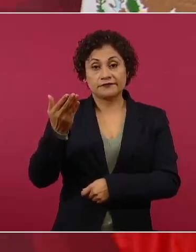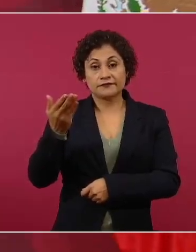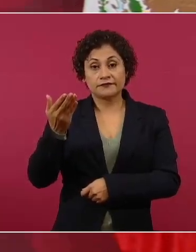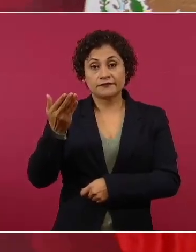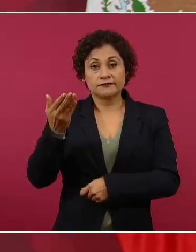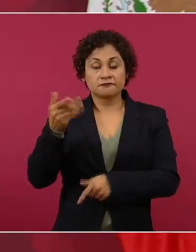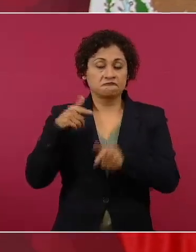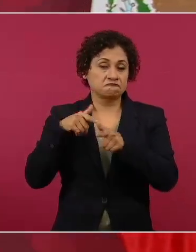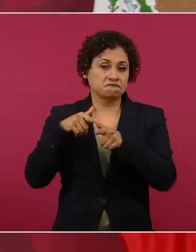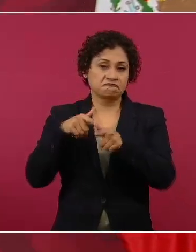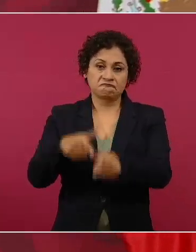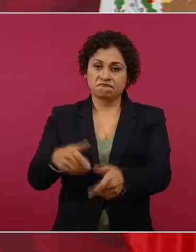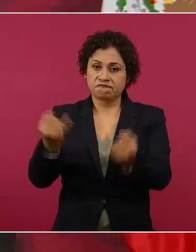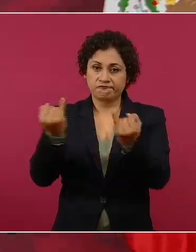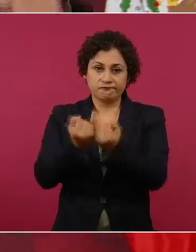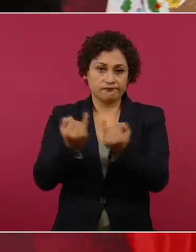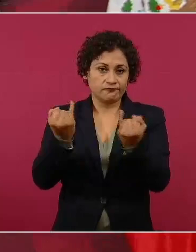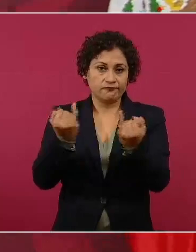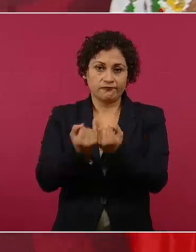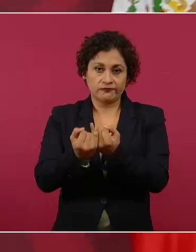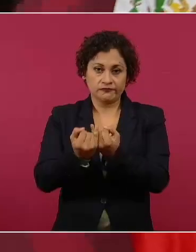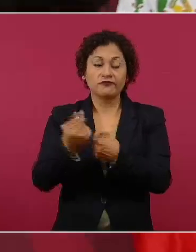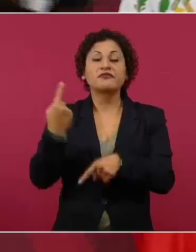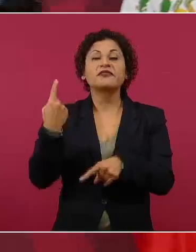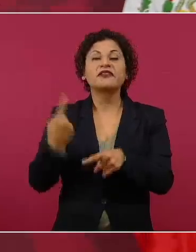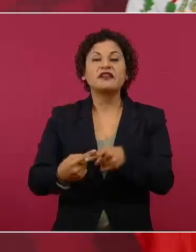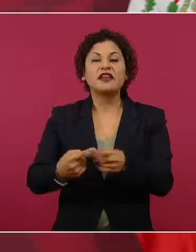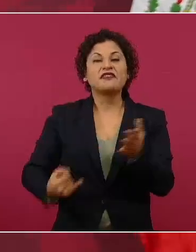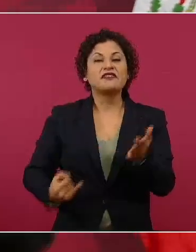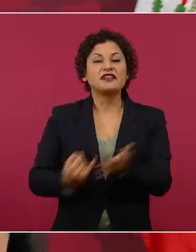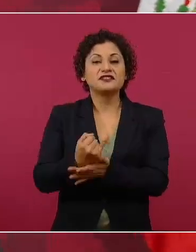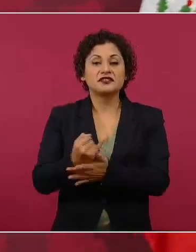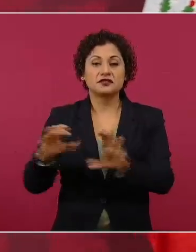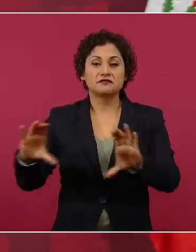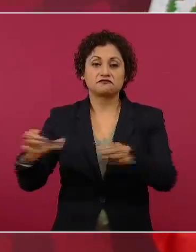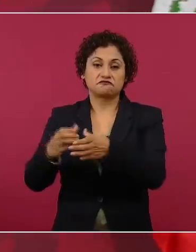ha sido, que son los partidos los que eligen,